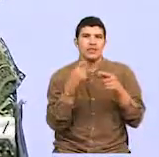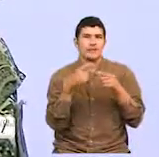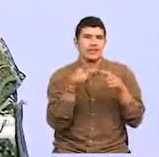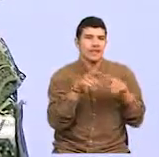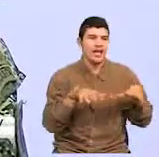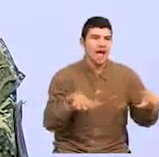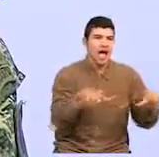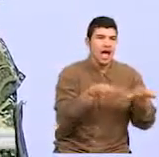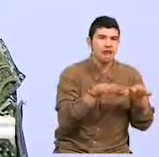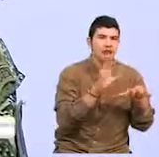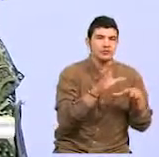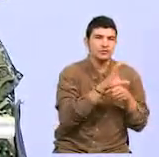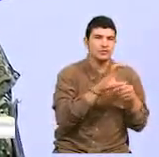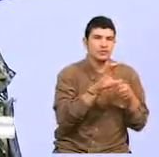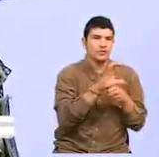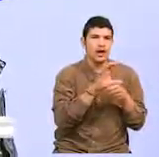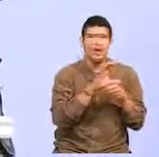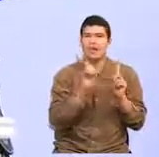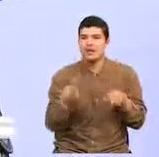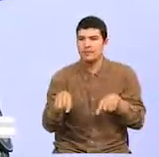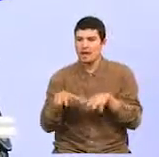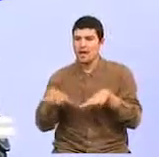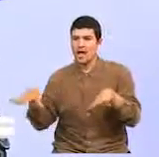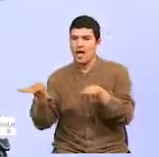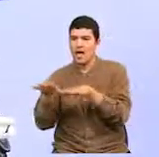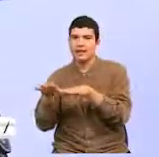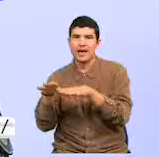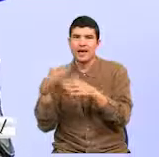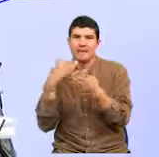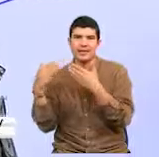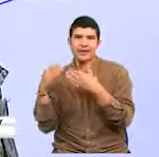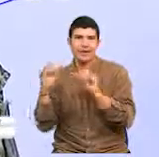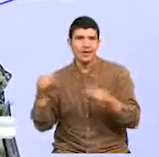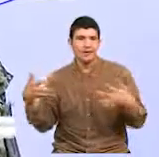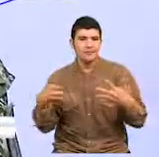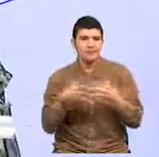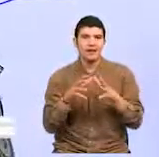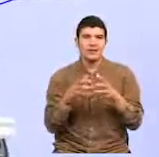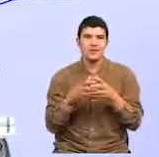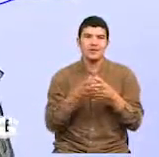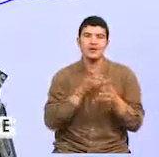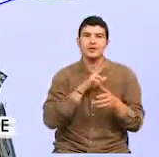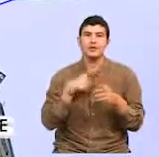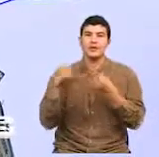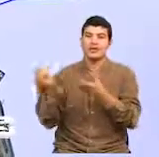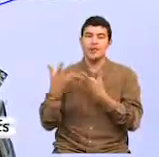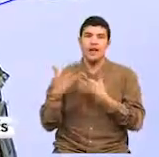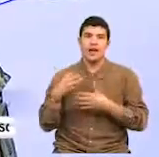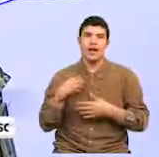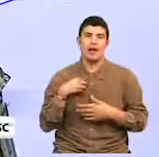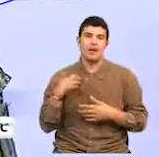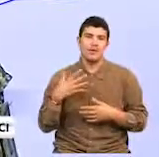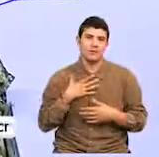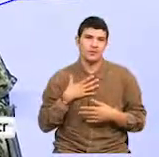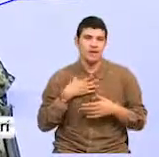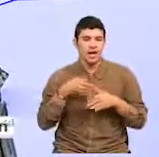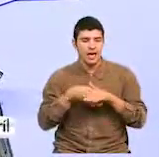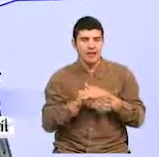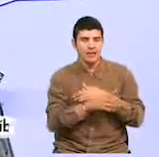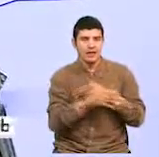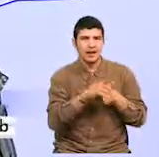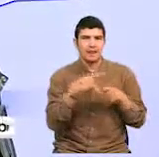área urbana, como también puede estar en un área rural. Y eso es lo que nos ha permitido entrar a